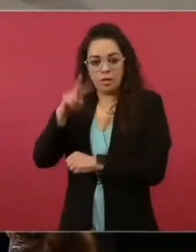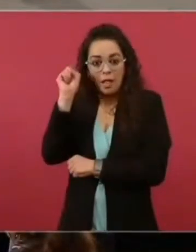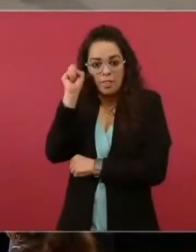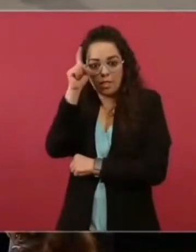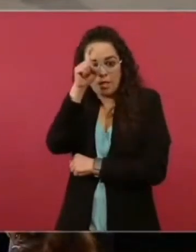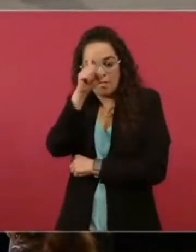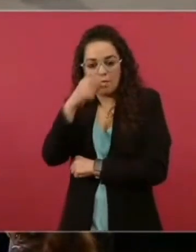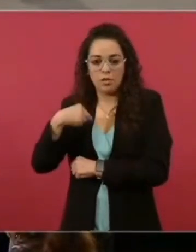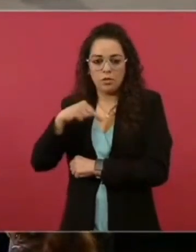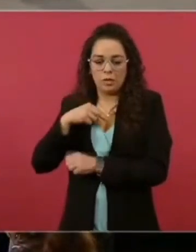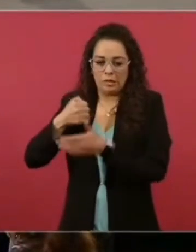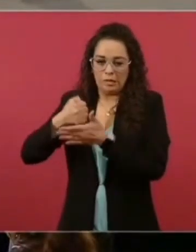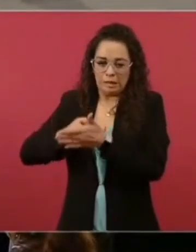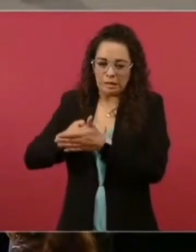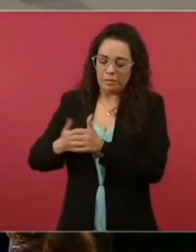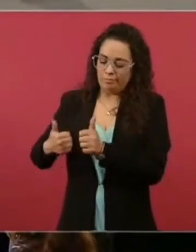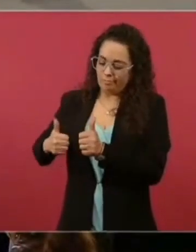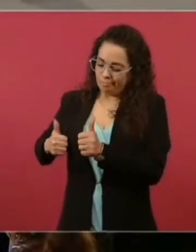que quieren.